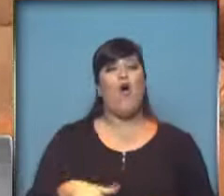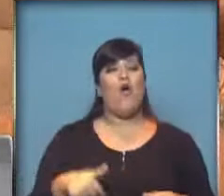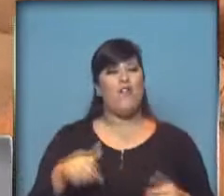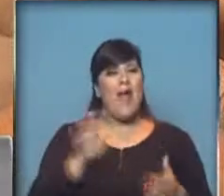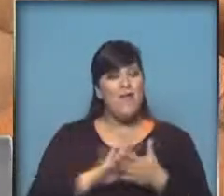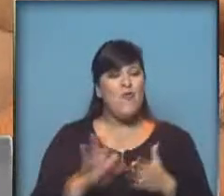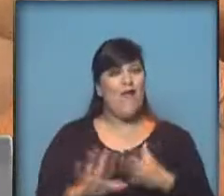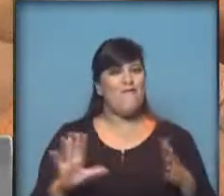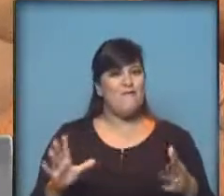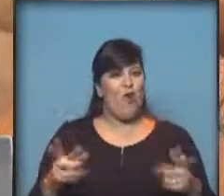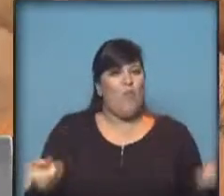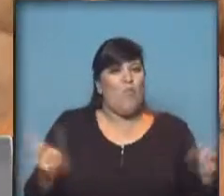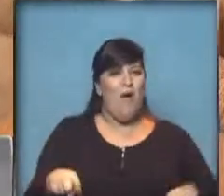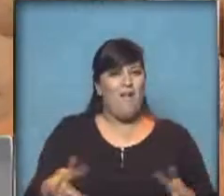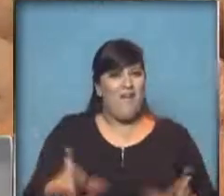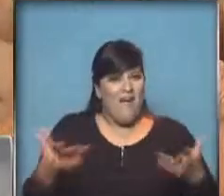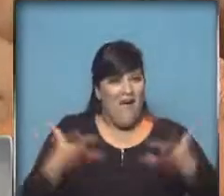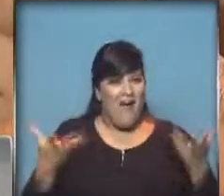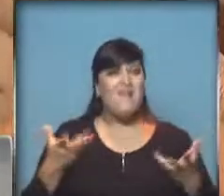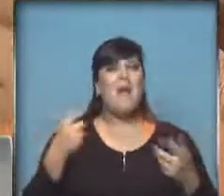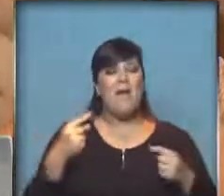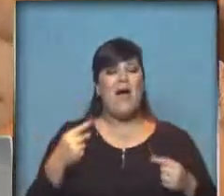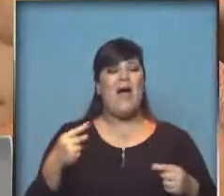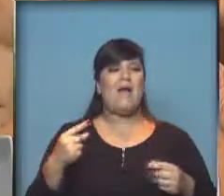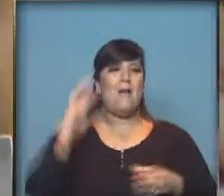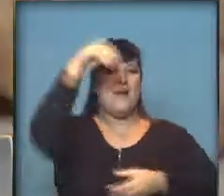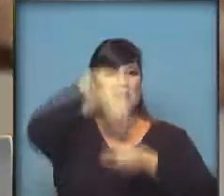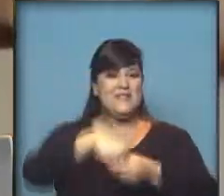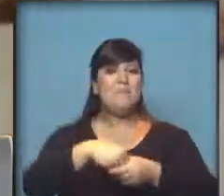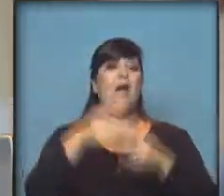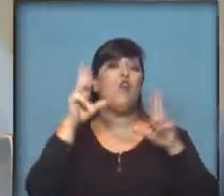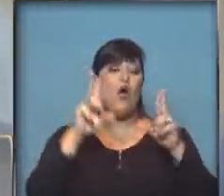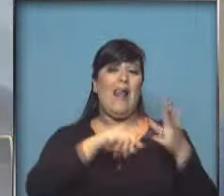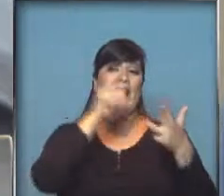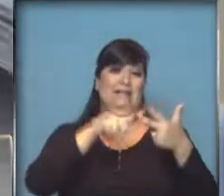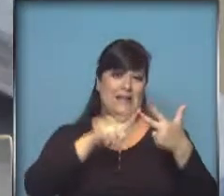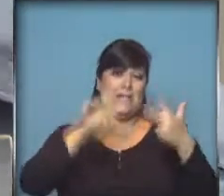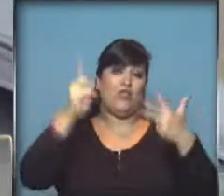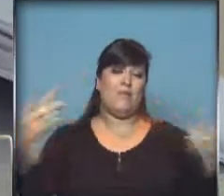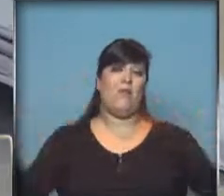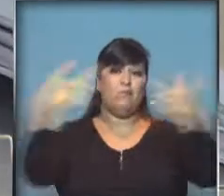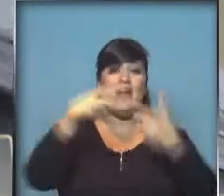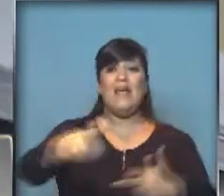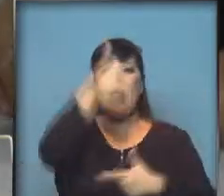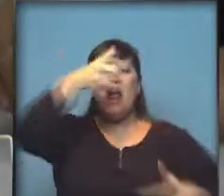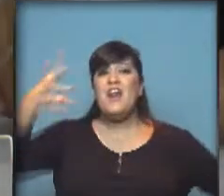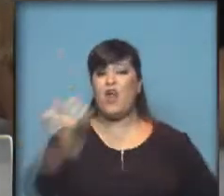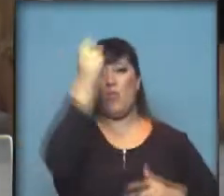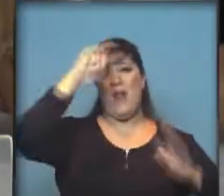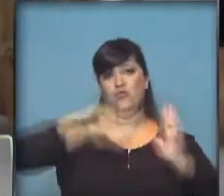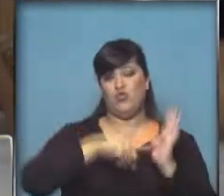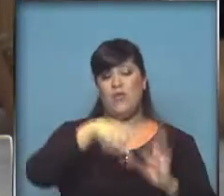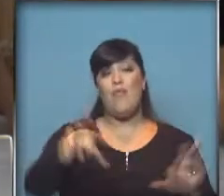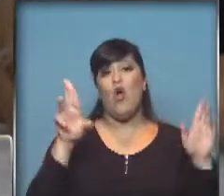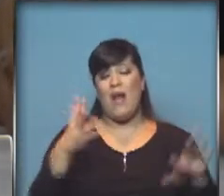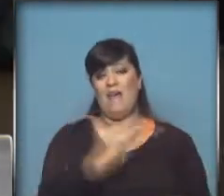entusiasmo para participar en la primera vuelta y entrar en el balotaje y ganar y recuperar la ciudad de Buenos Aires para el